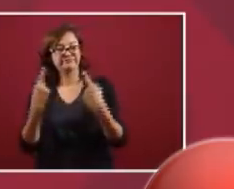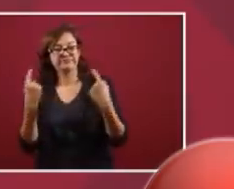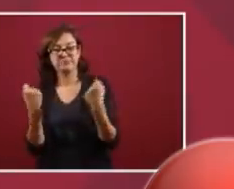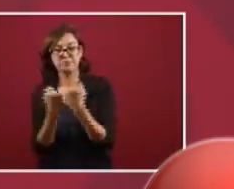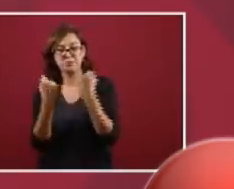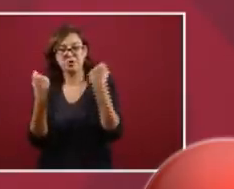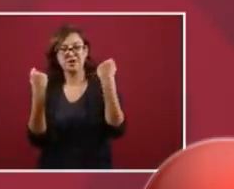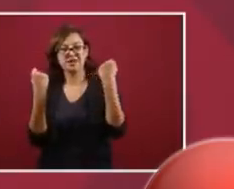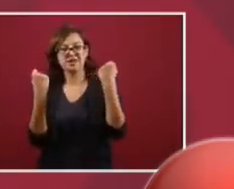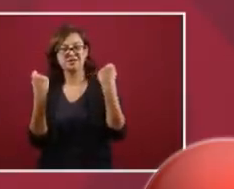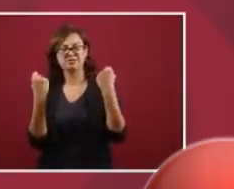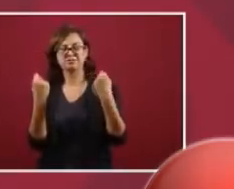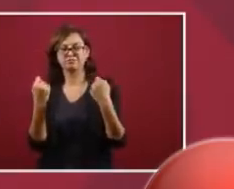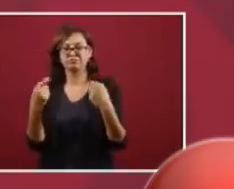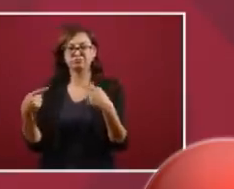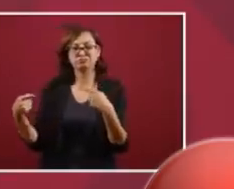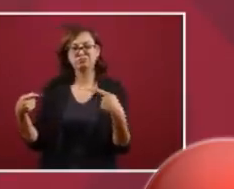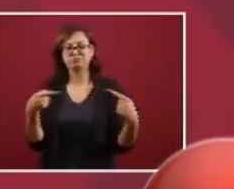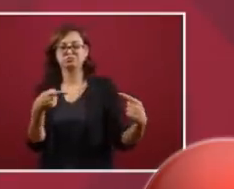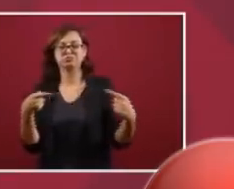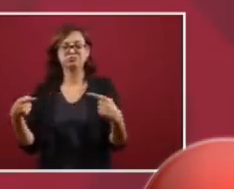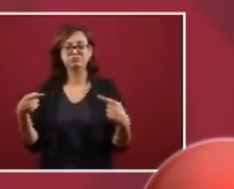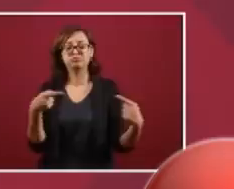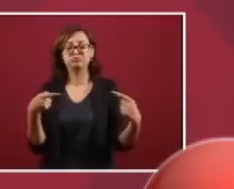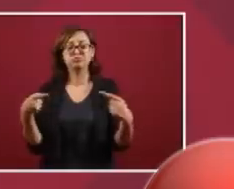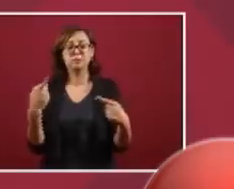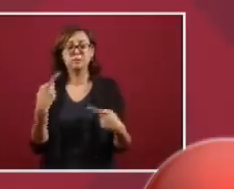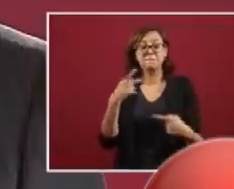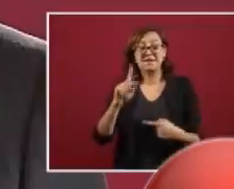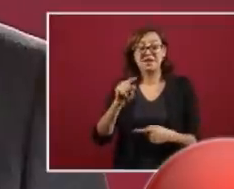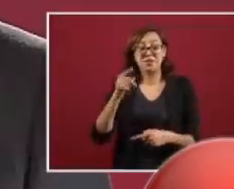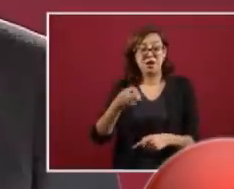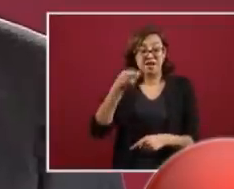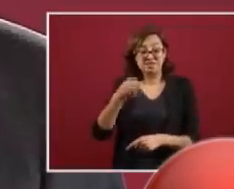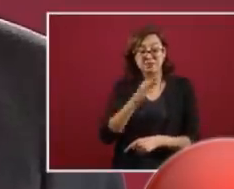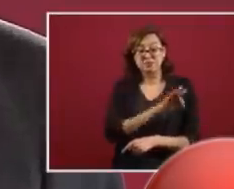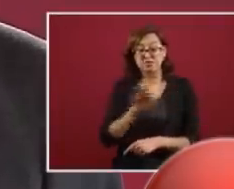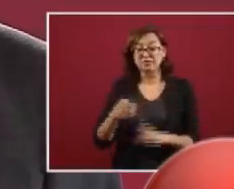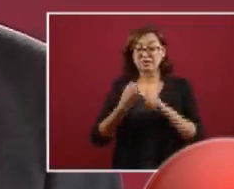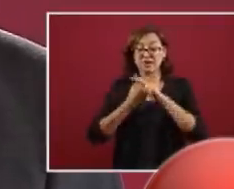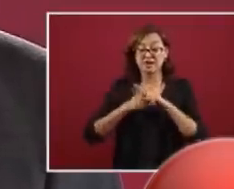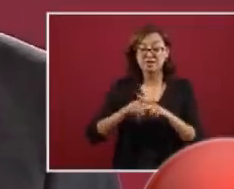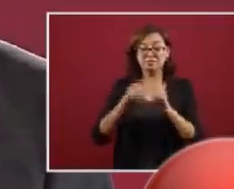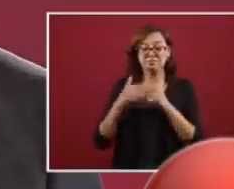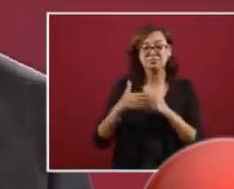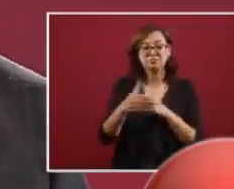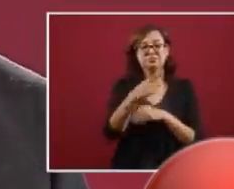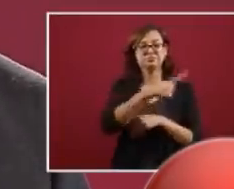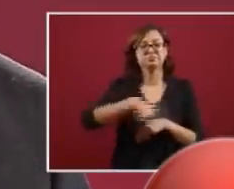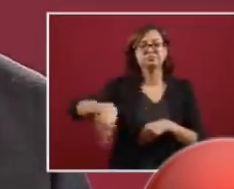pero ahí surgió, en ese sexenio, la consolidación fiscal.